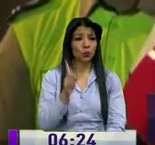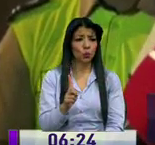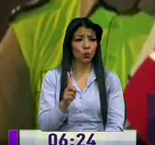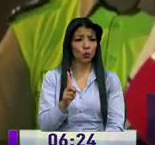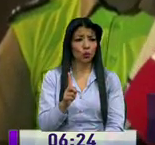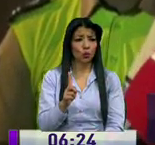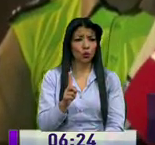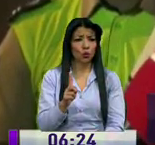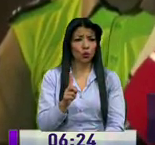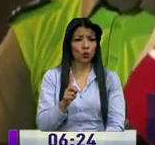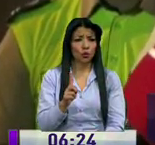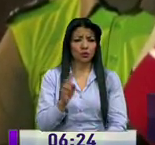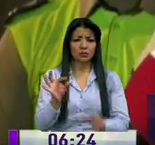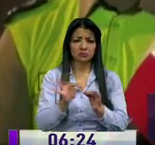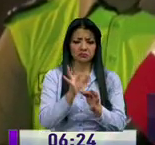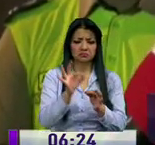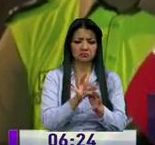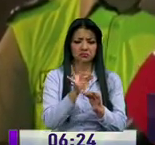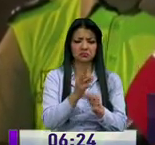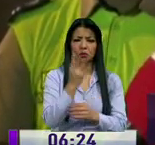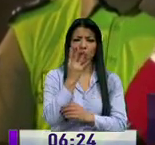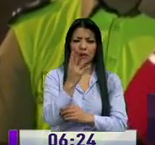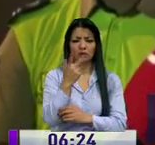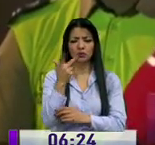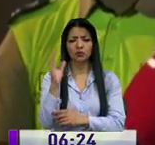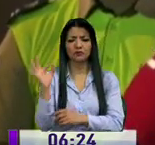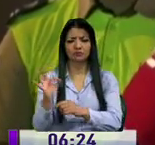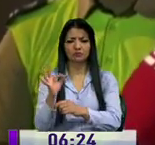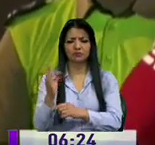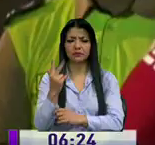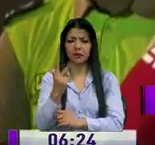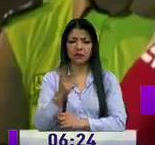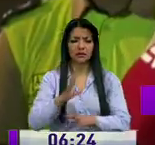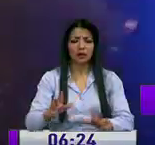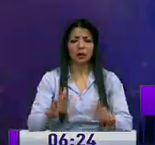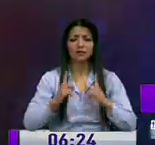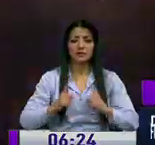Le han cosido 4 puntos y al otro 3 puntos, y que totalmente se encuentran